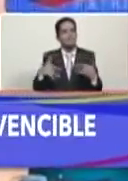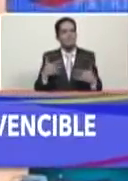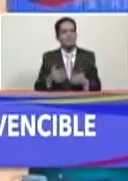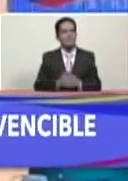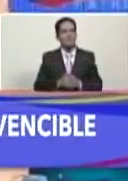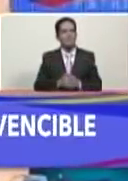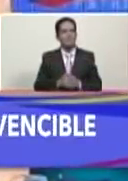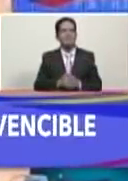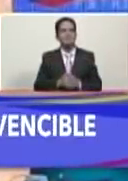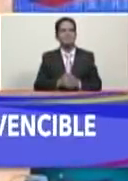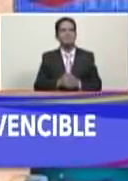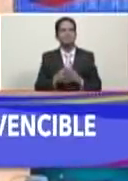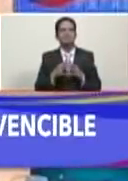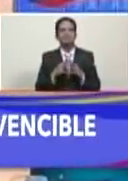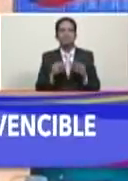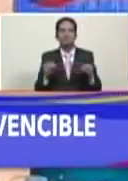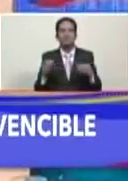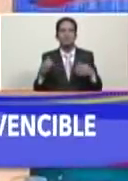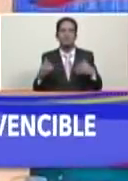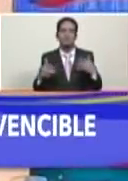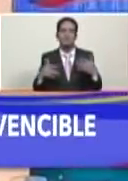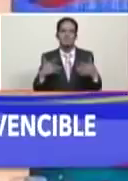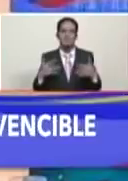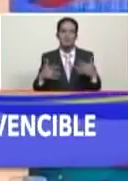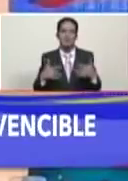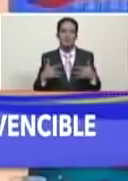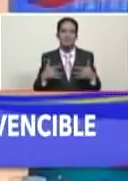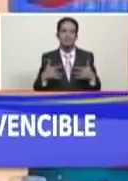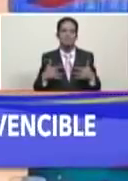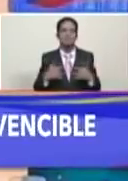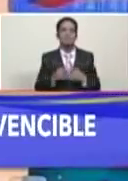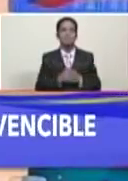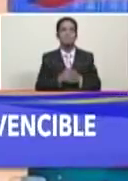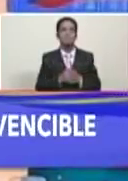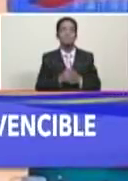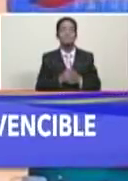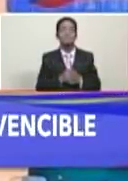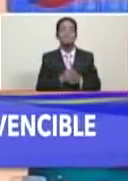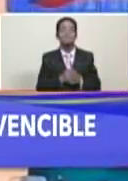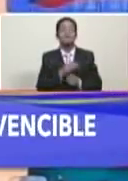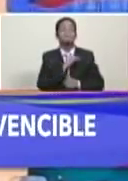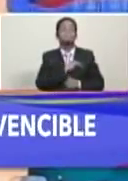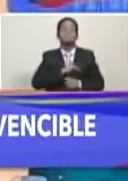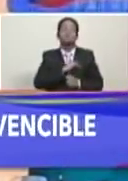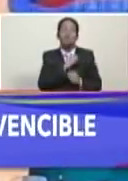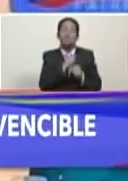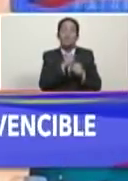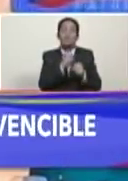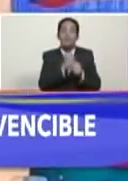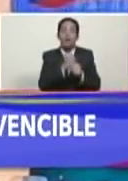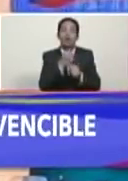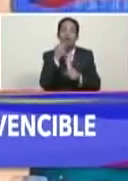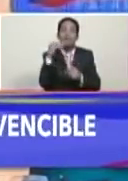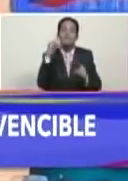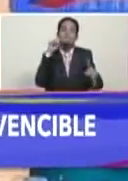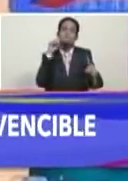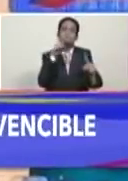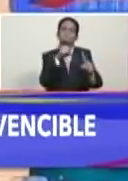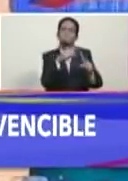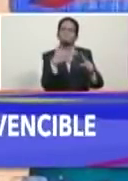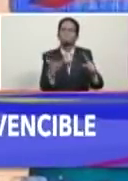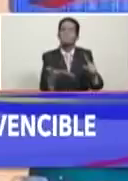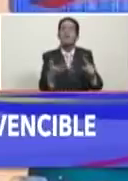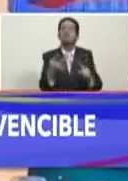A todas las actividades. La gran misión Chamba Juvenil tiene una meta grande, 2 millones de